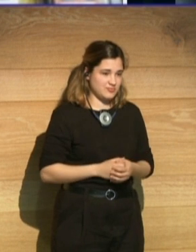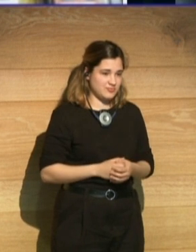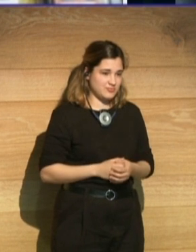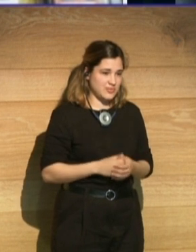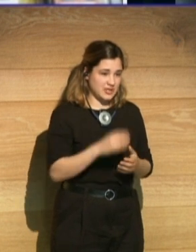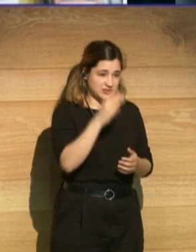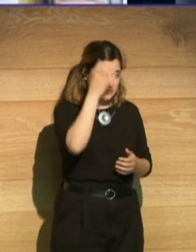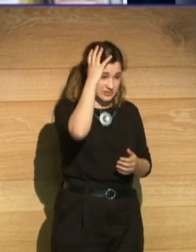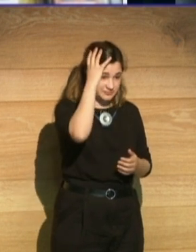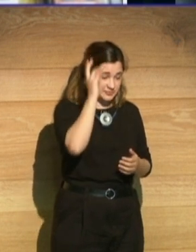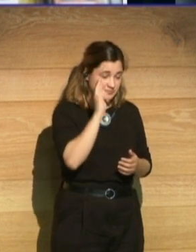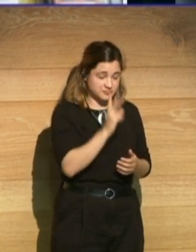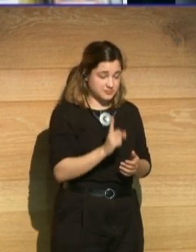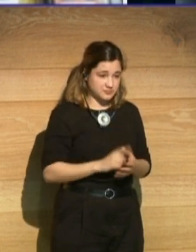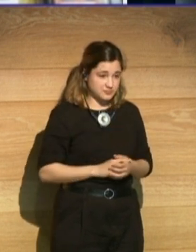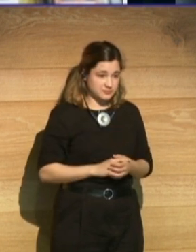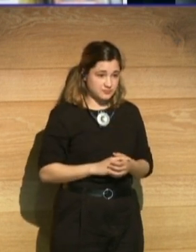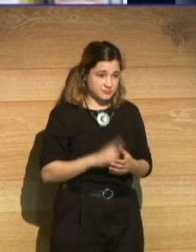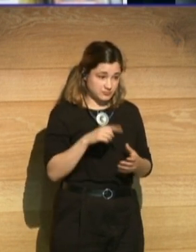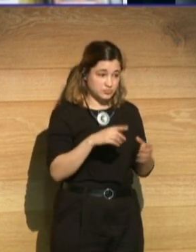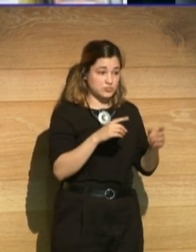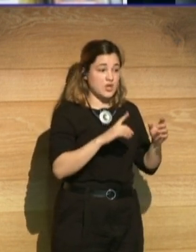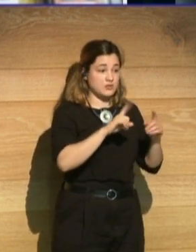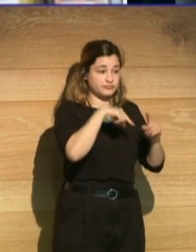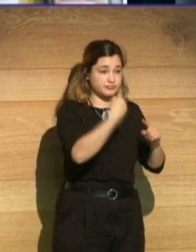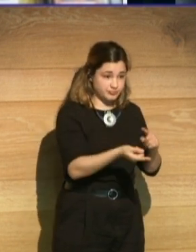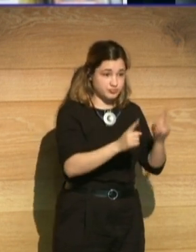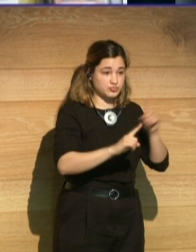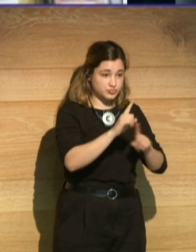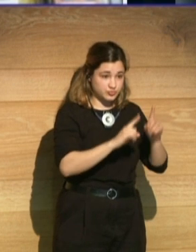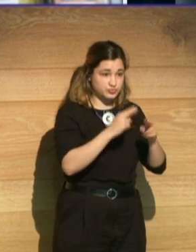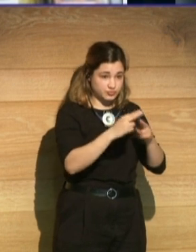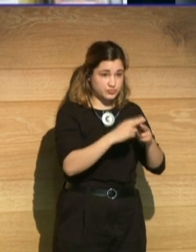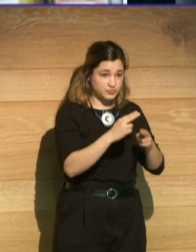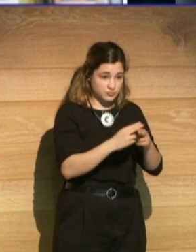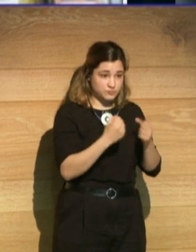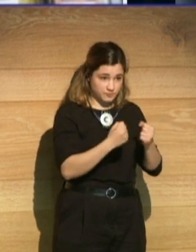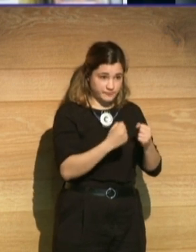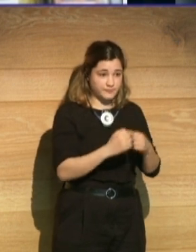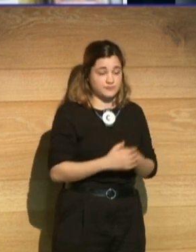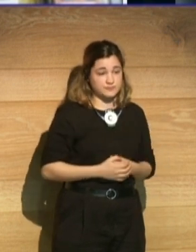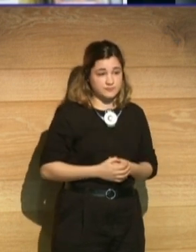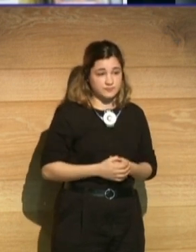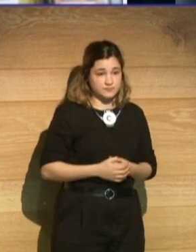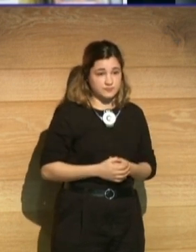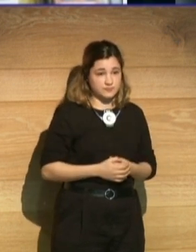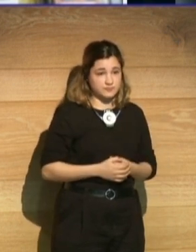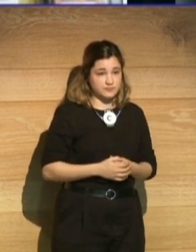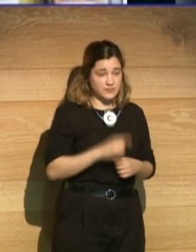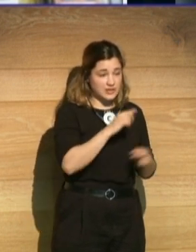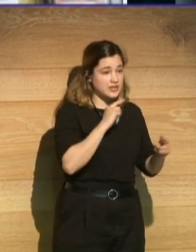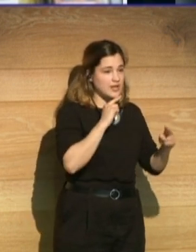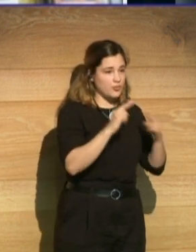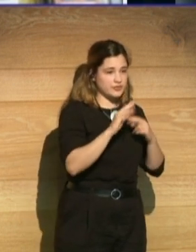Trump y que había dado voz a problemas políticos reales muy fuertes. Había dado una respuesta aparente e